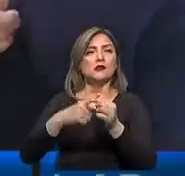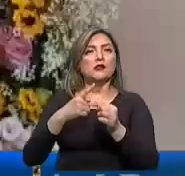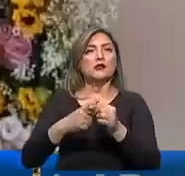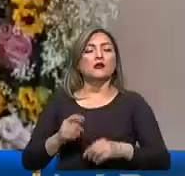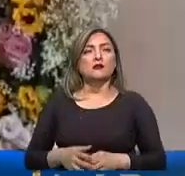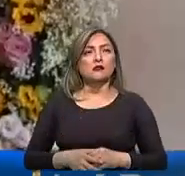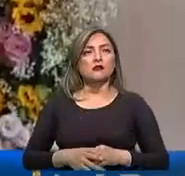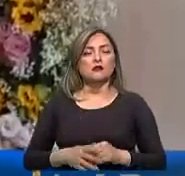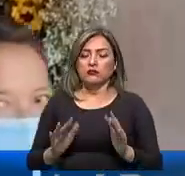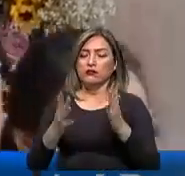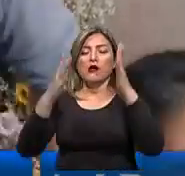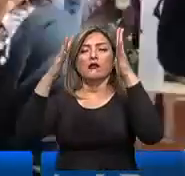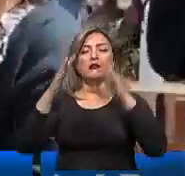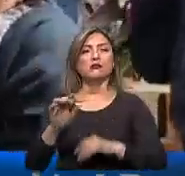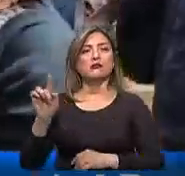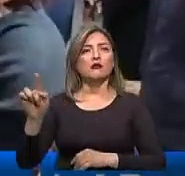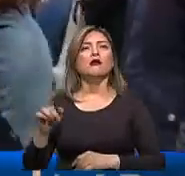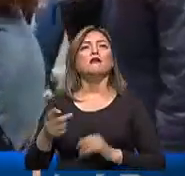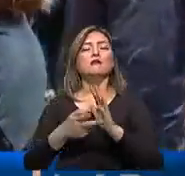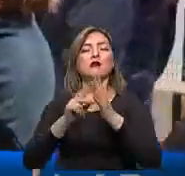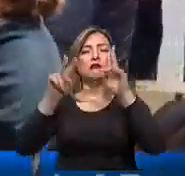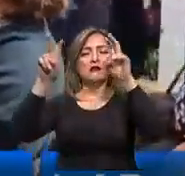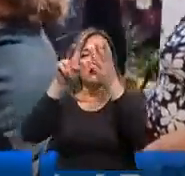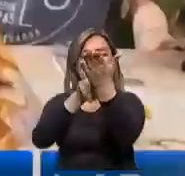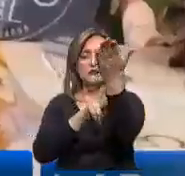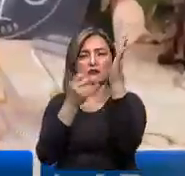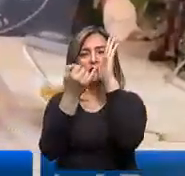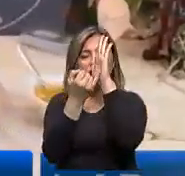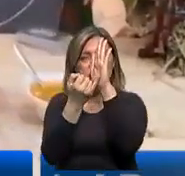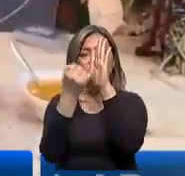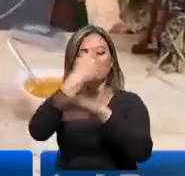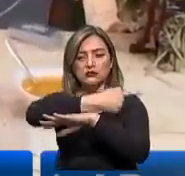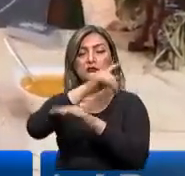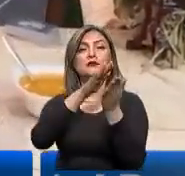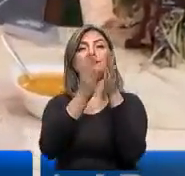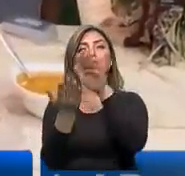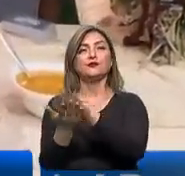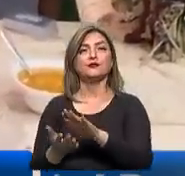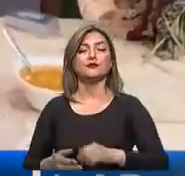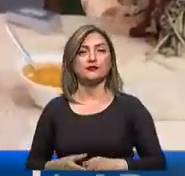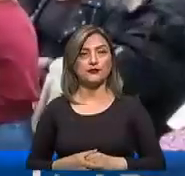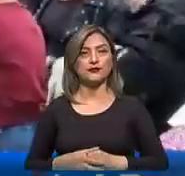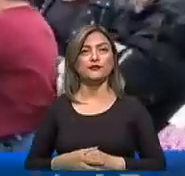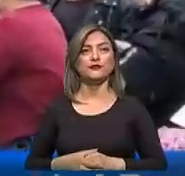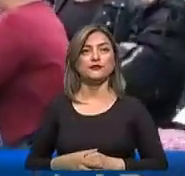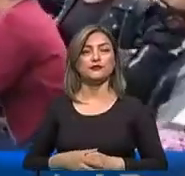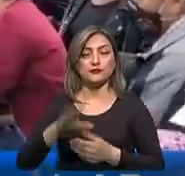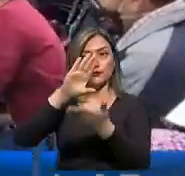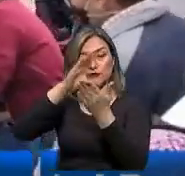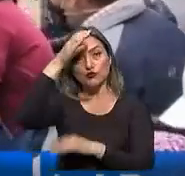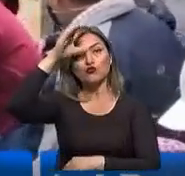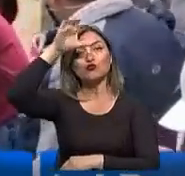ellas fue el festival Más Allá de la Vida, que revivió las tradiciones del Día de los Difuntos. Y por esta razón, el Centro